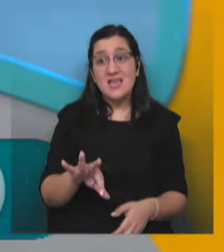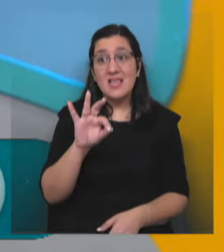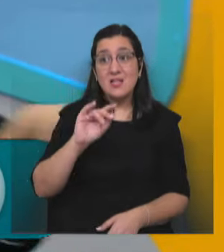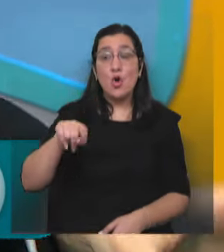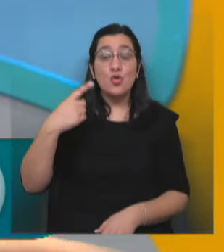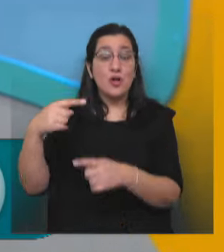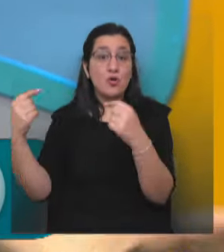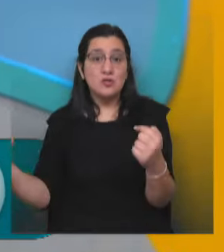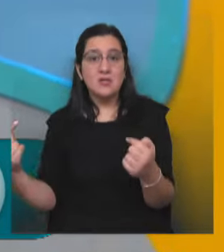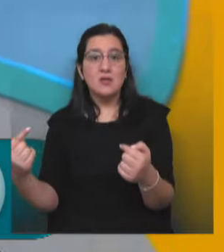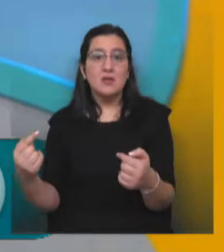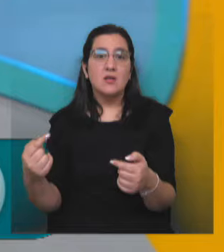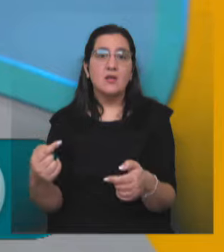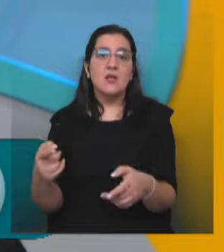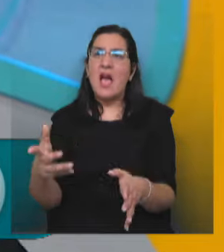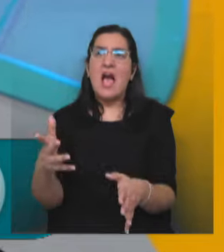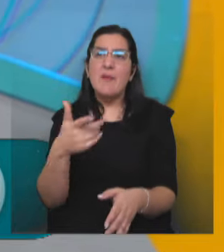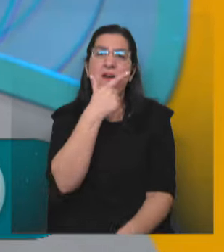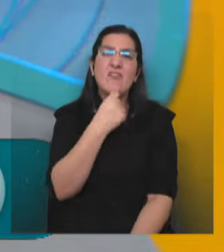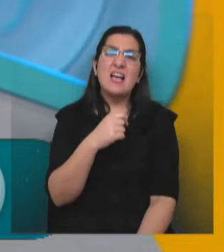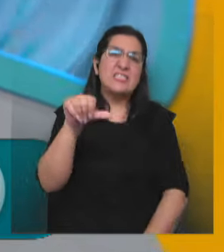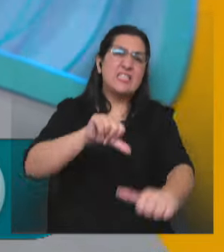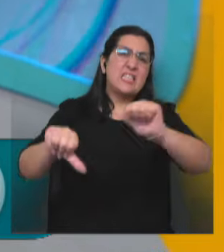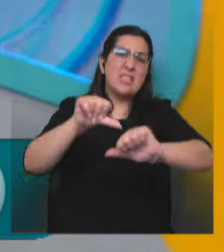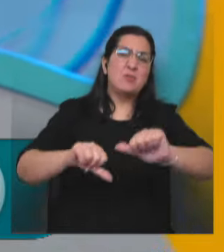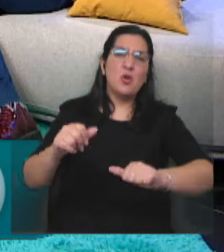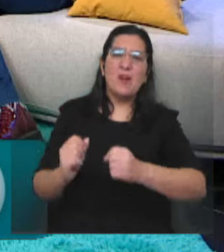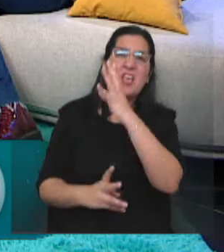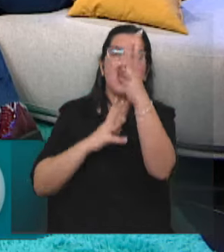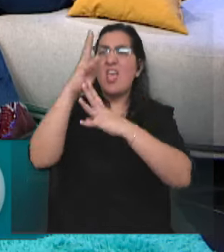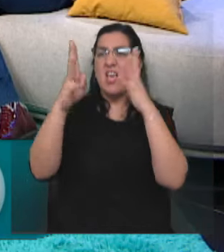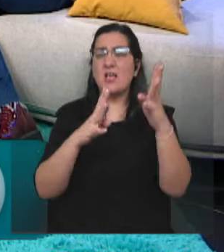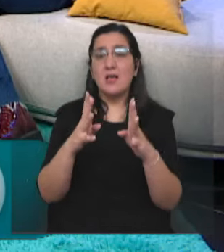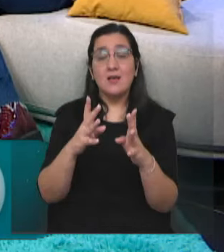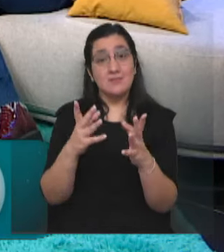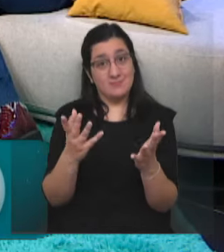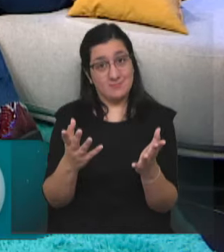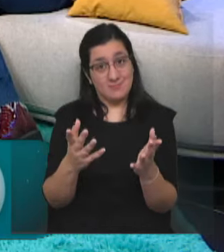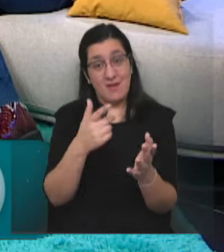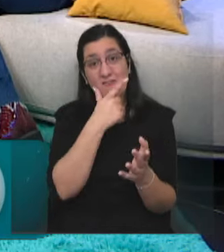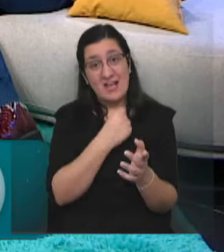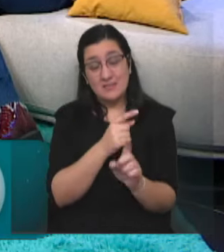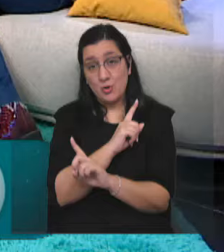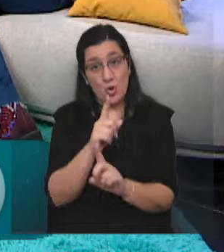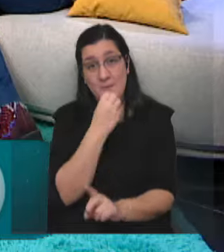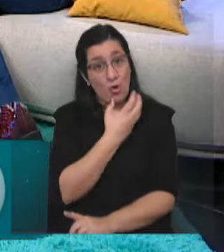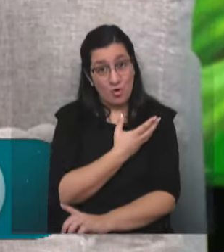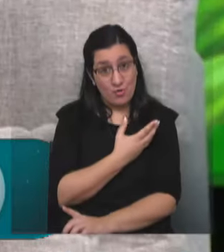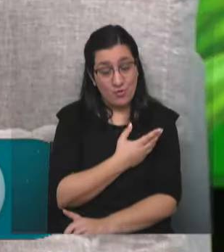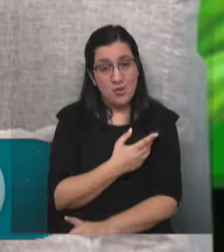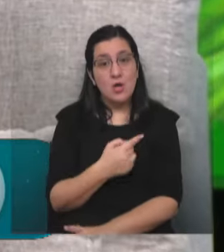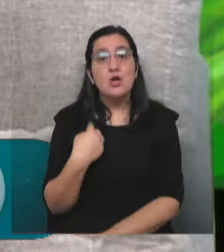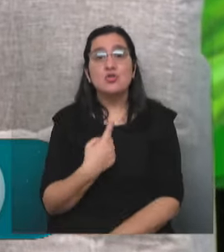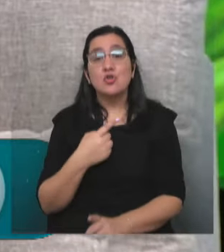¿no? De decir, bueno, vamos a ponerle este químico para que crezca, para que suceda. Sí, también hay que educar. Una de las cosas que más tenemos que aprender los que somos